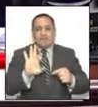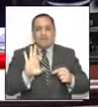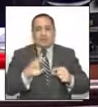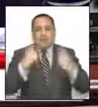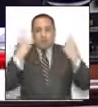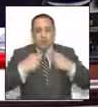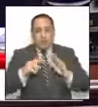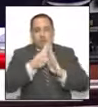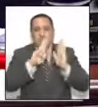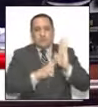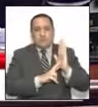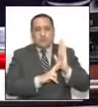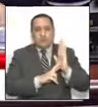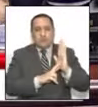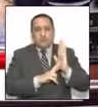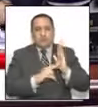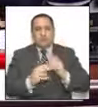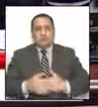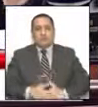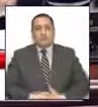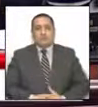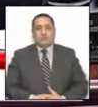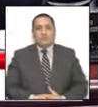citado artículo.